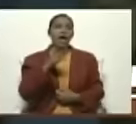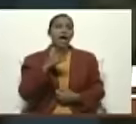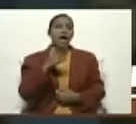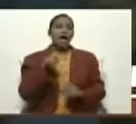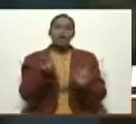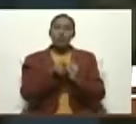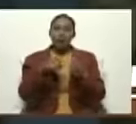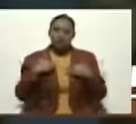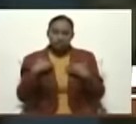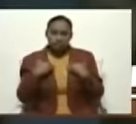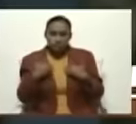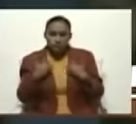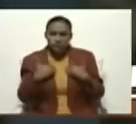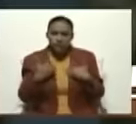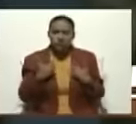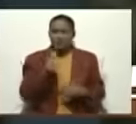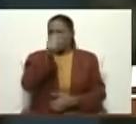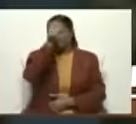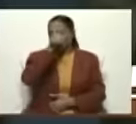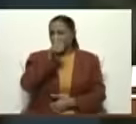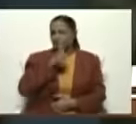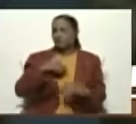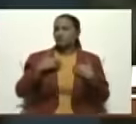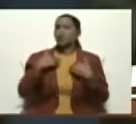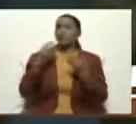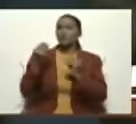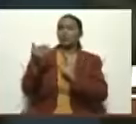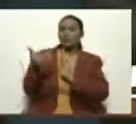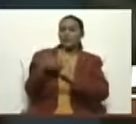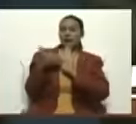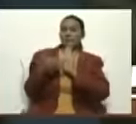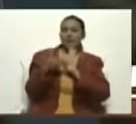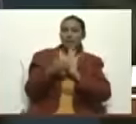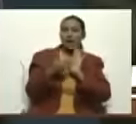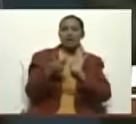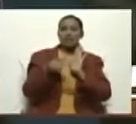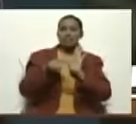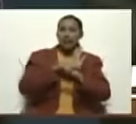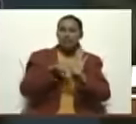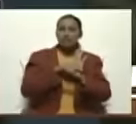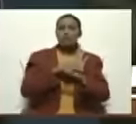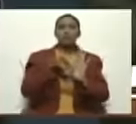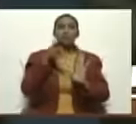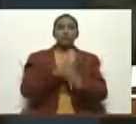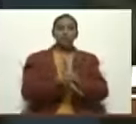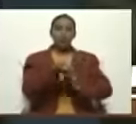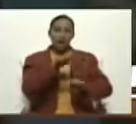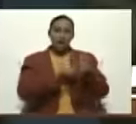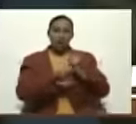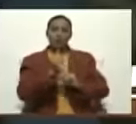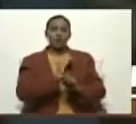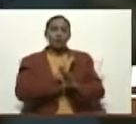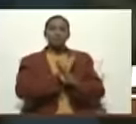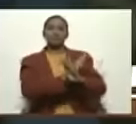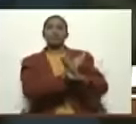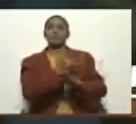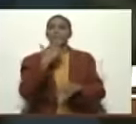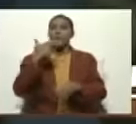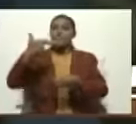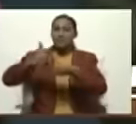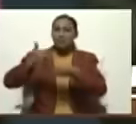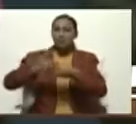en base incluso a cosas tan elementales como comercializar las riquezas naturales de Venezuela, petróleo,